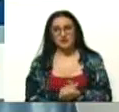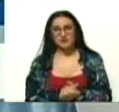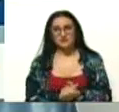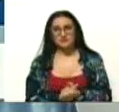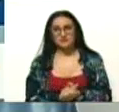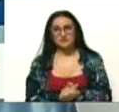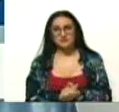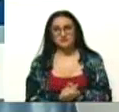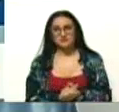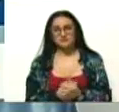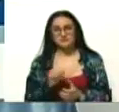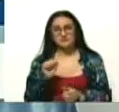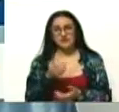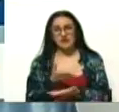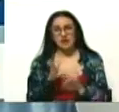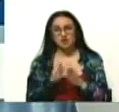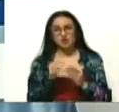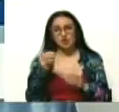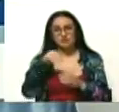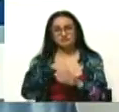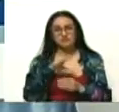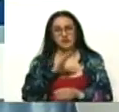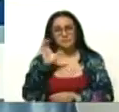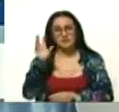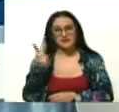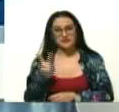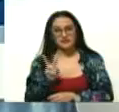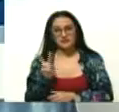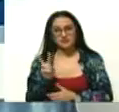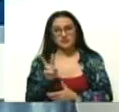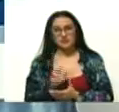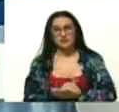los habitantes de esta patria venezolana.